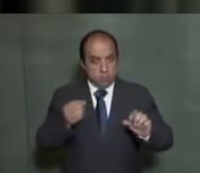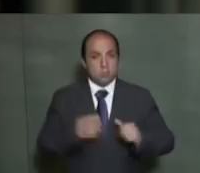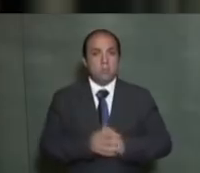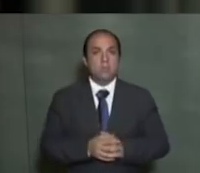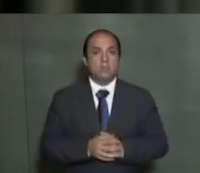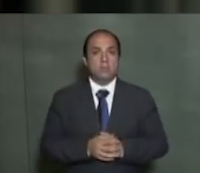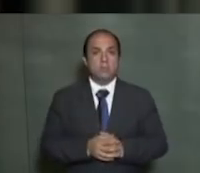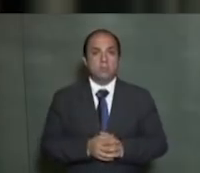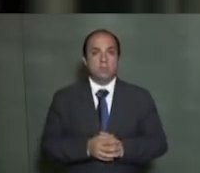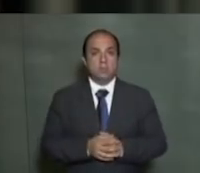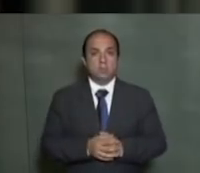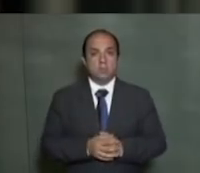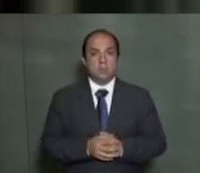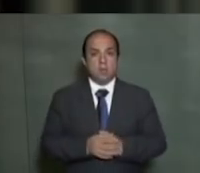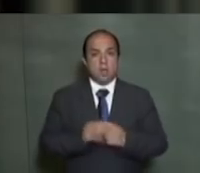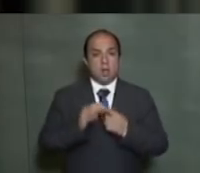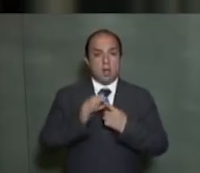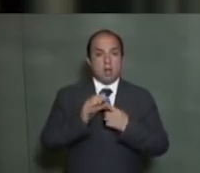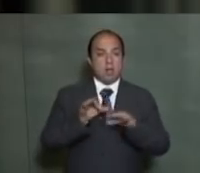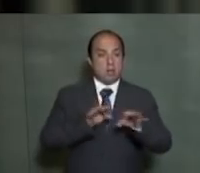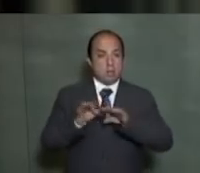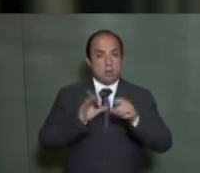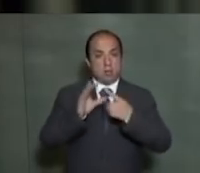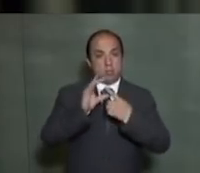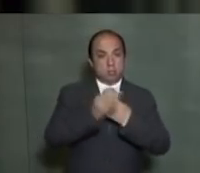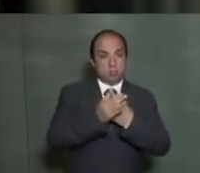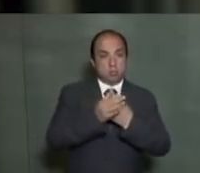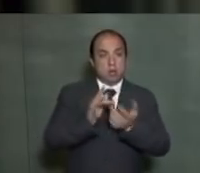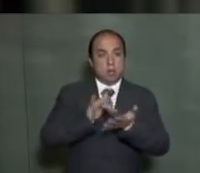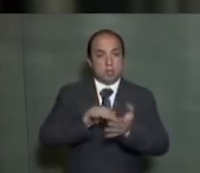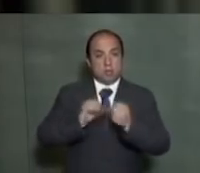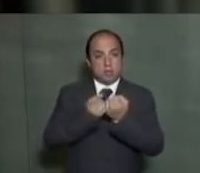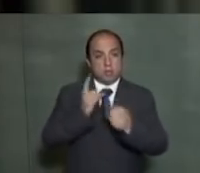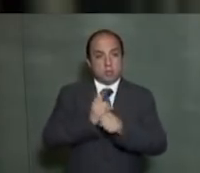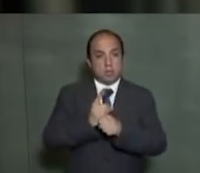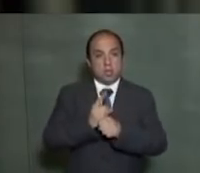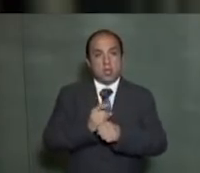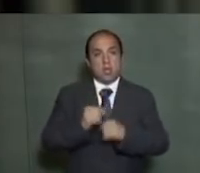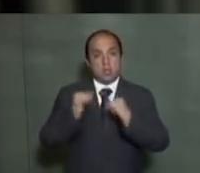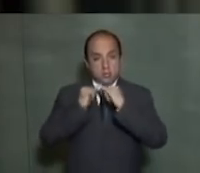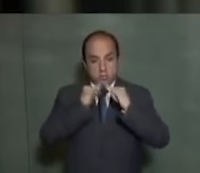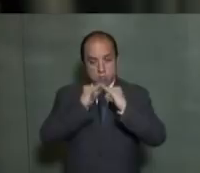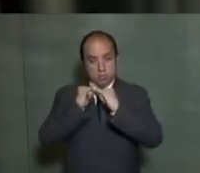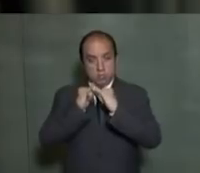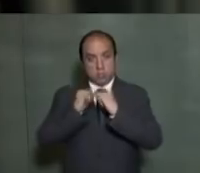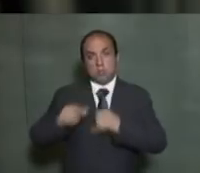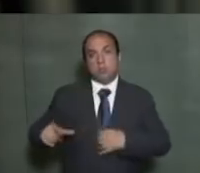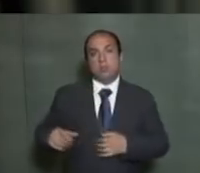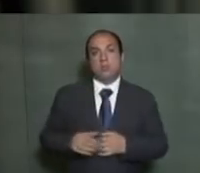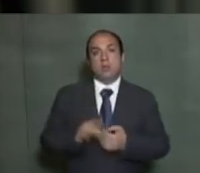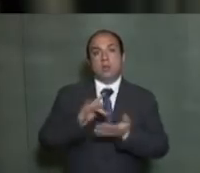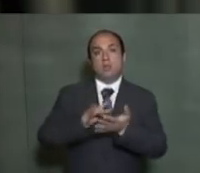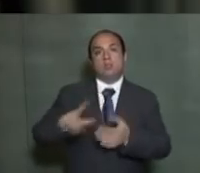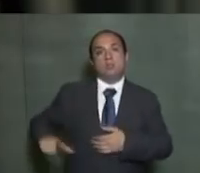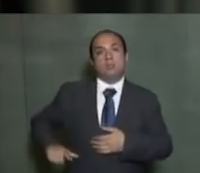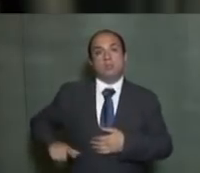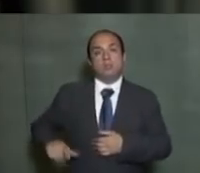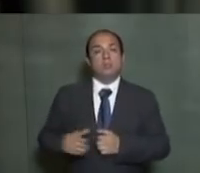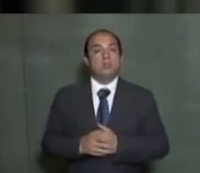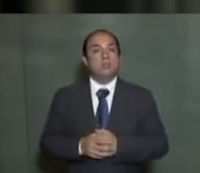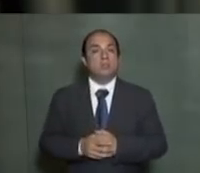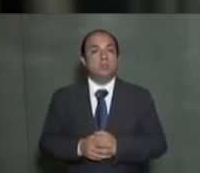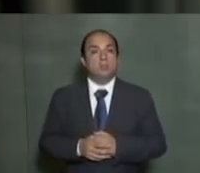el actuar de este comité en apoyo a la sociedad a través de las instituciones de las dependencias gubernamentales es mediante